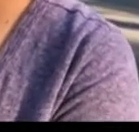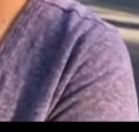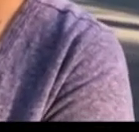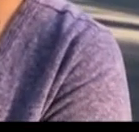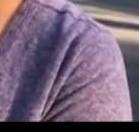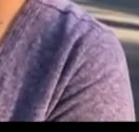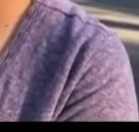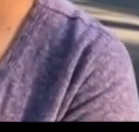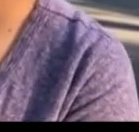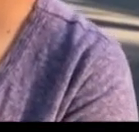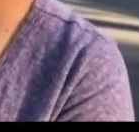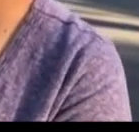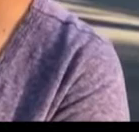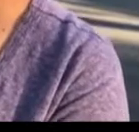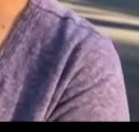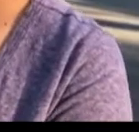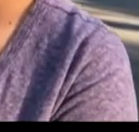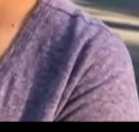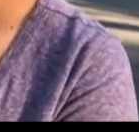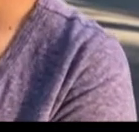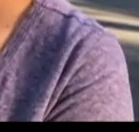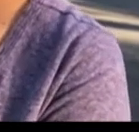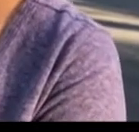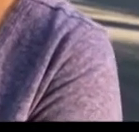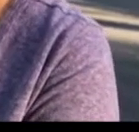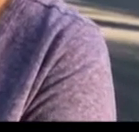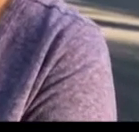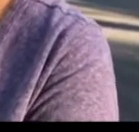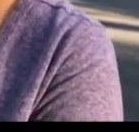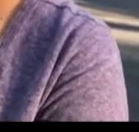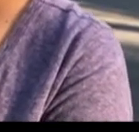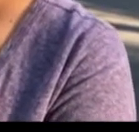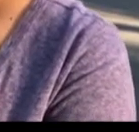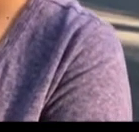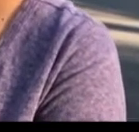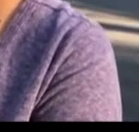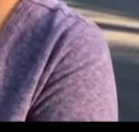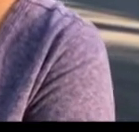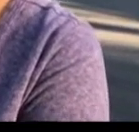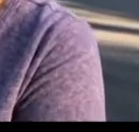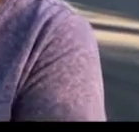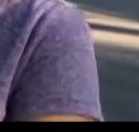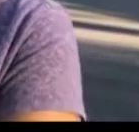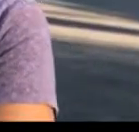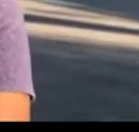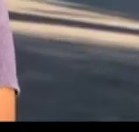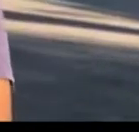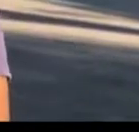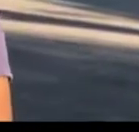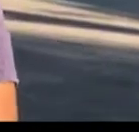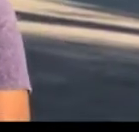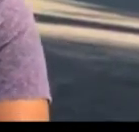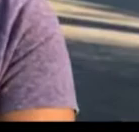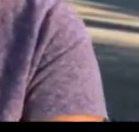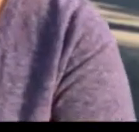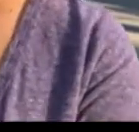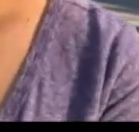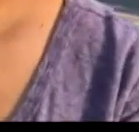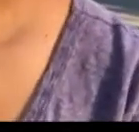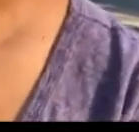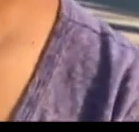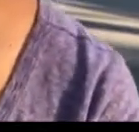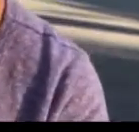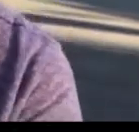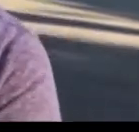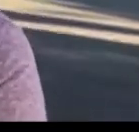muchas posibilidades para seguir desarrollando. ¿Qué es lo más importante de este taller? En primer lugar, creo que lo